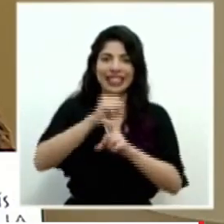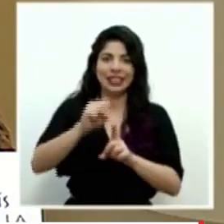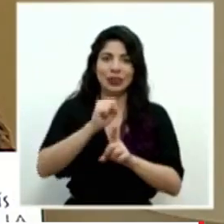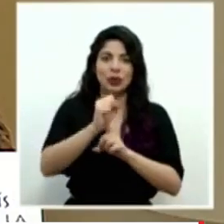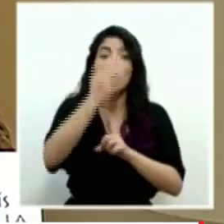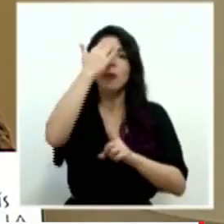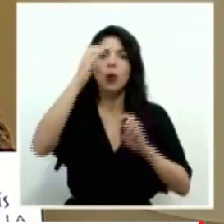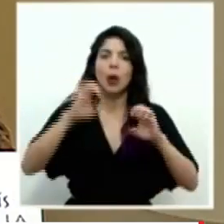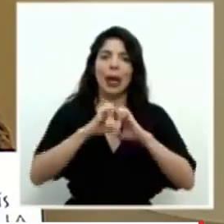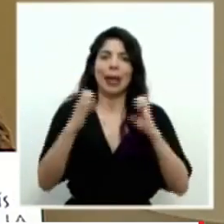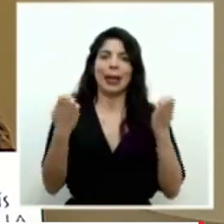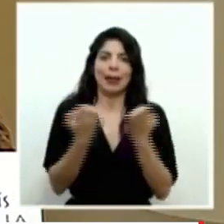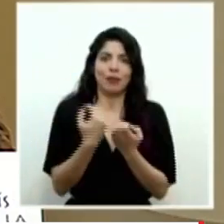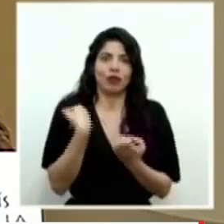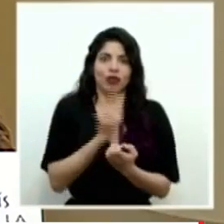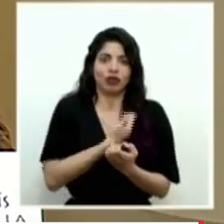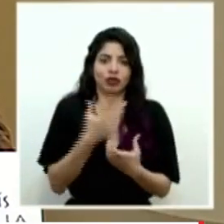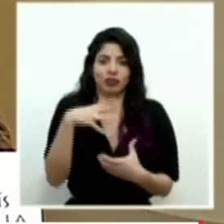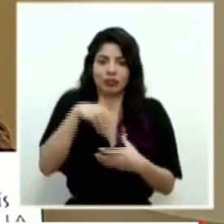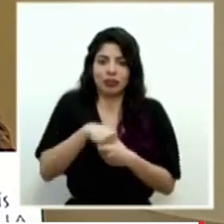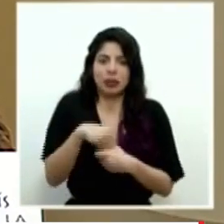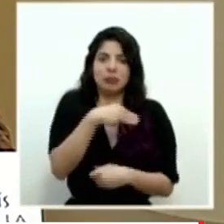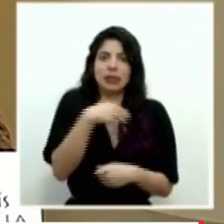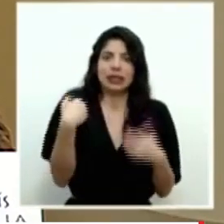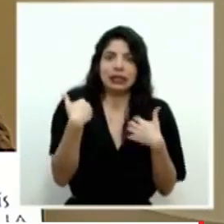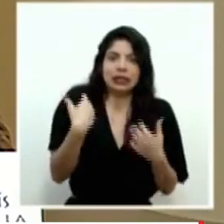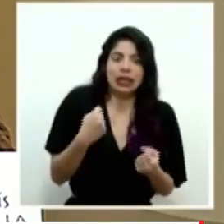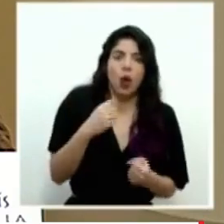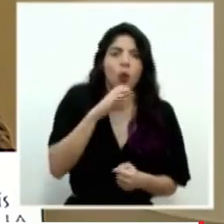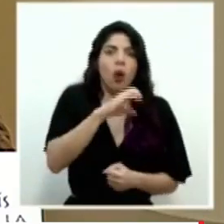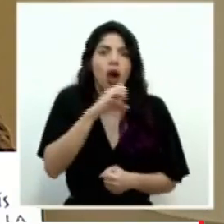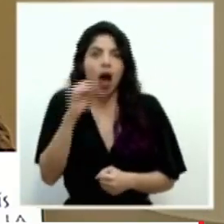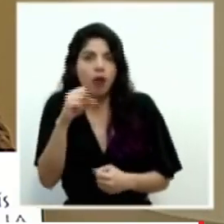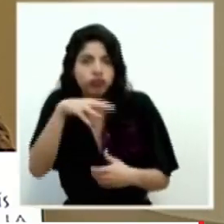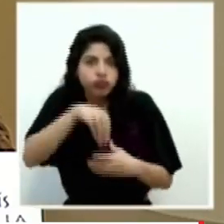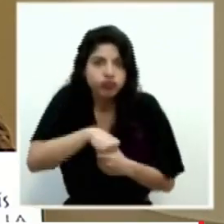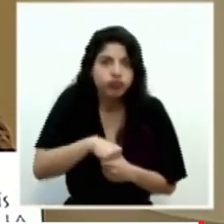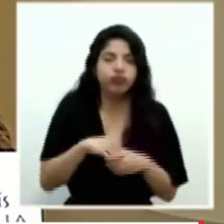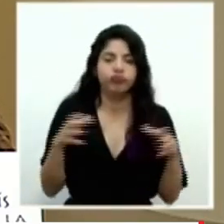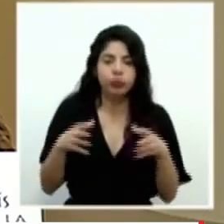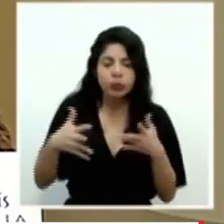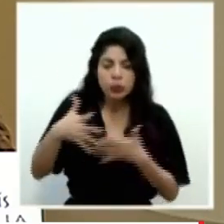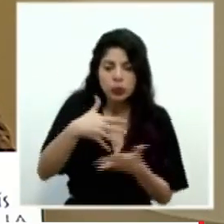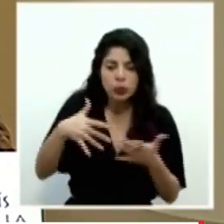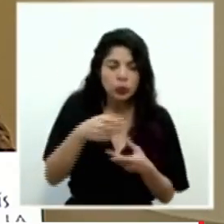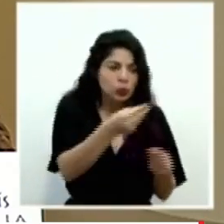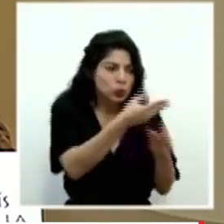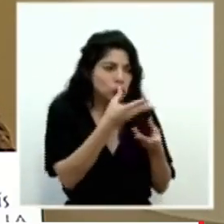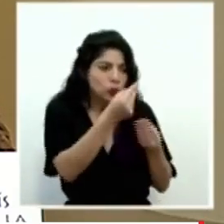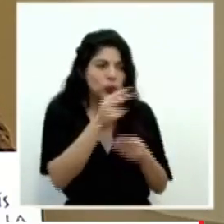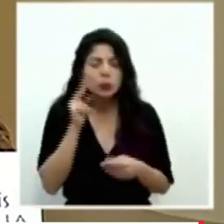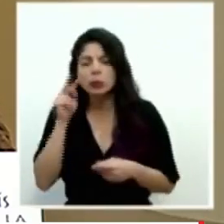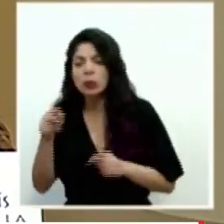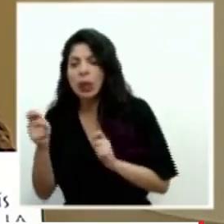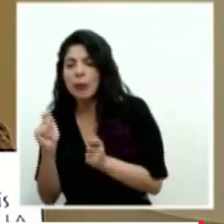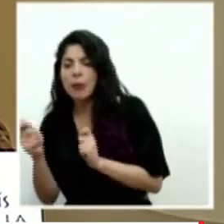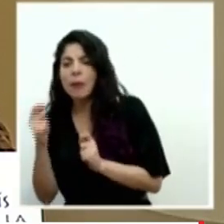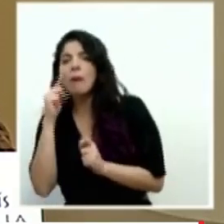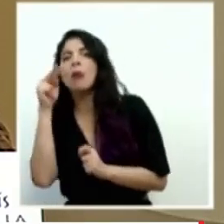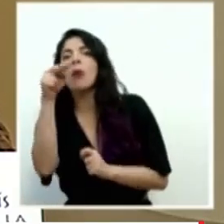nosotros como equipo interinstitucional, donde está el Ministerio de Salud, la Caja Costarricense de Seguro Social. Las